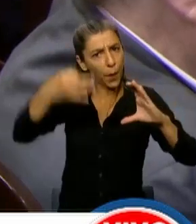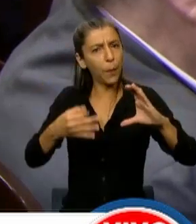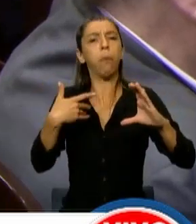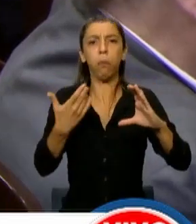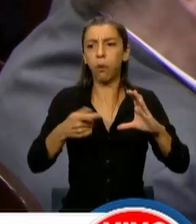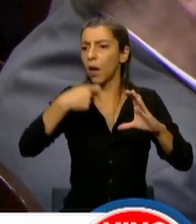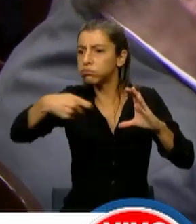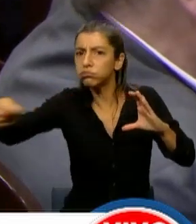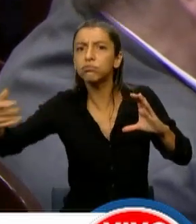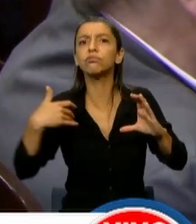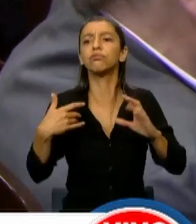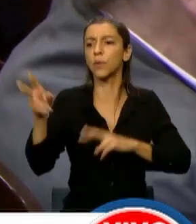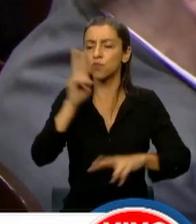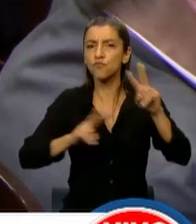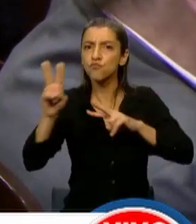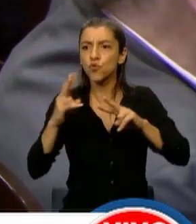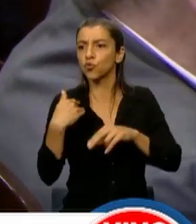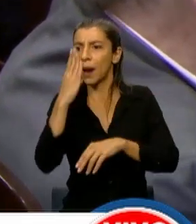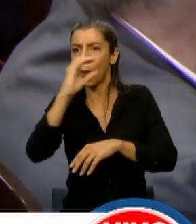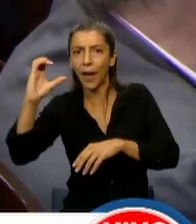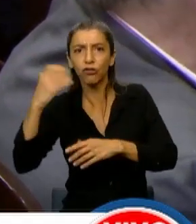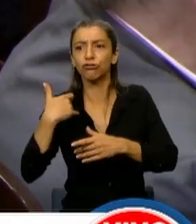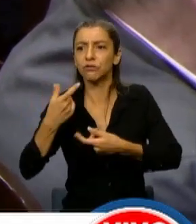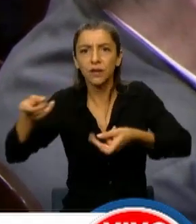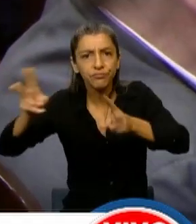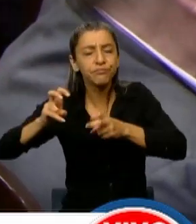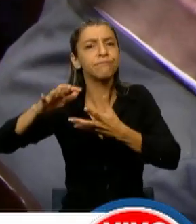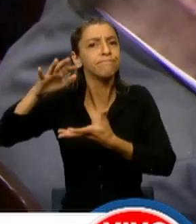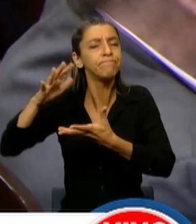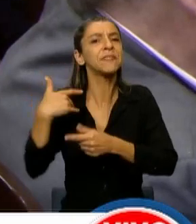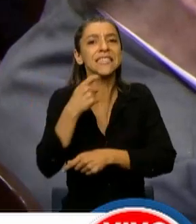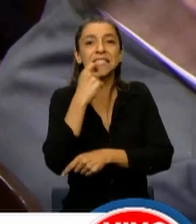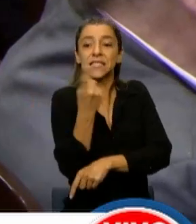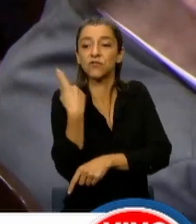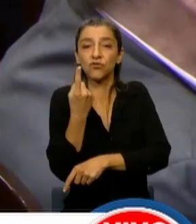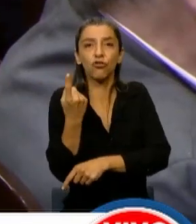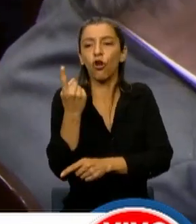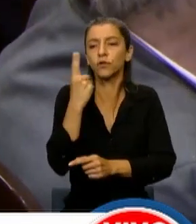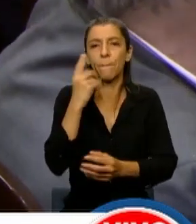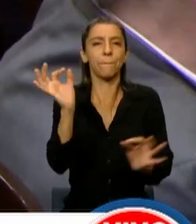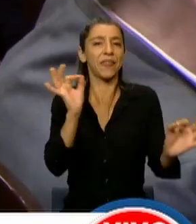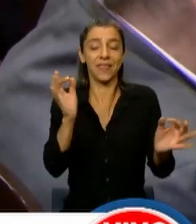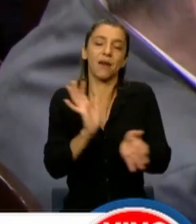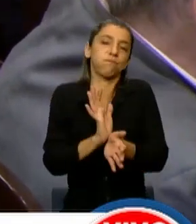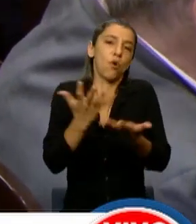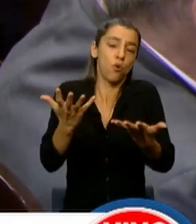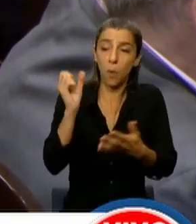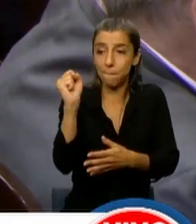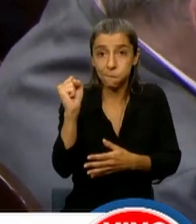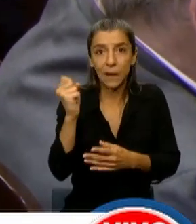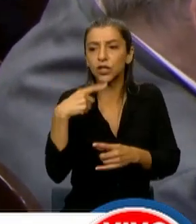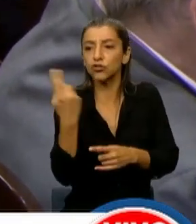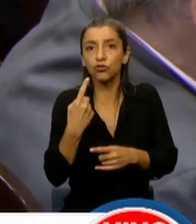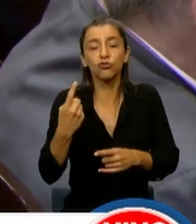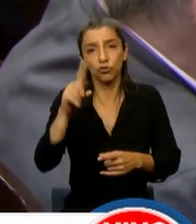financiamiento del Tesoro a través del Banco Central, que si lo medimos medidos en moneda nacional son más, pero si